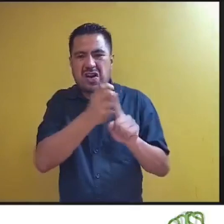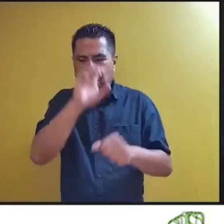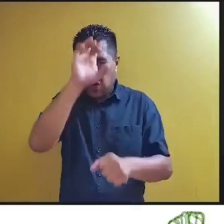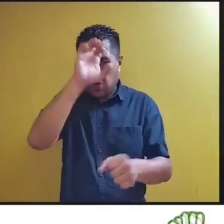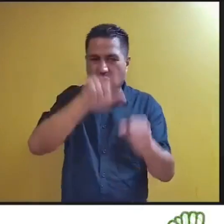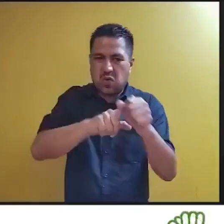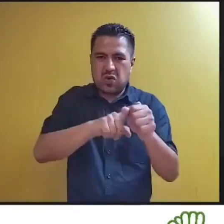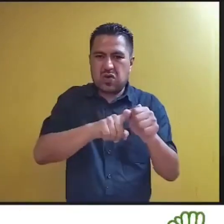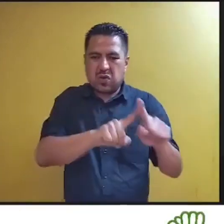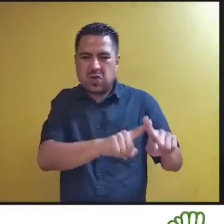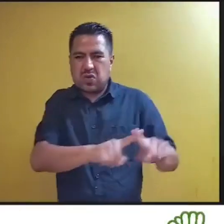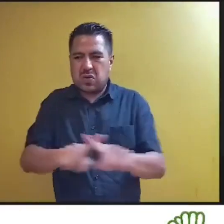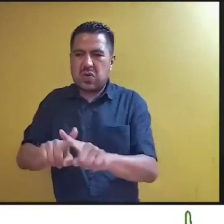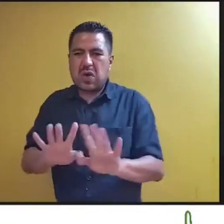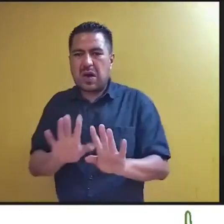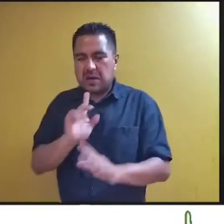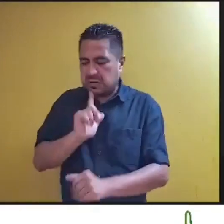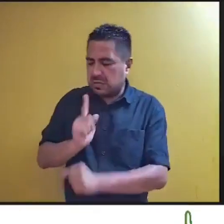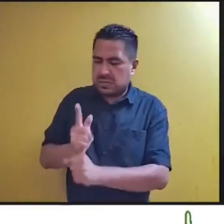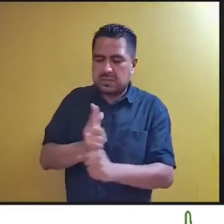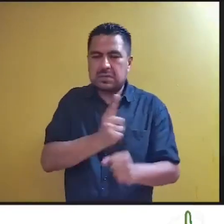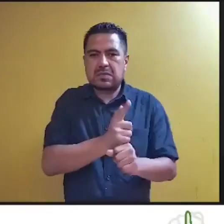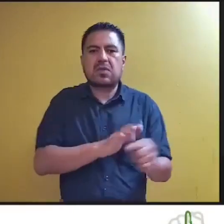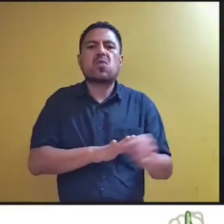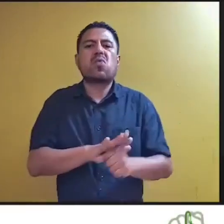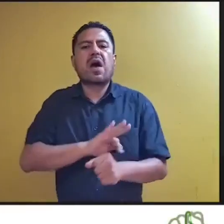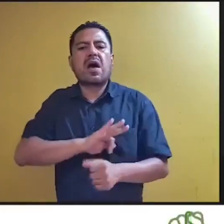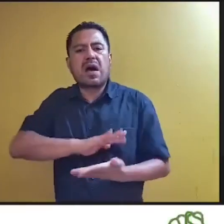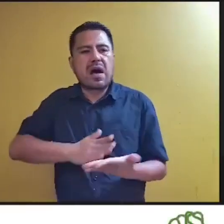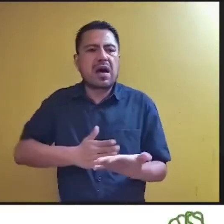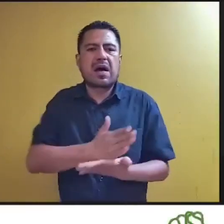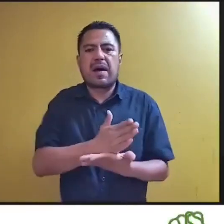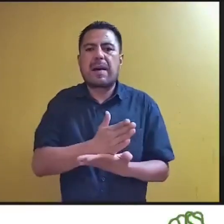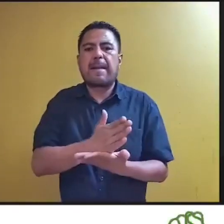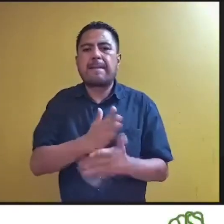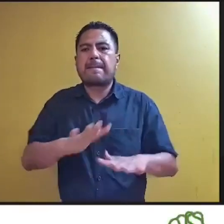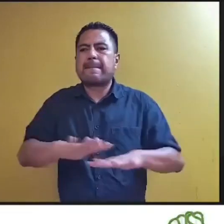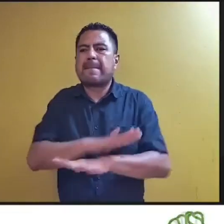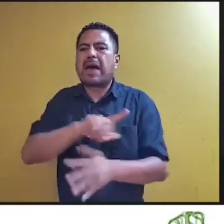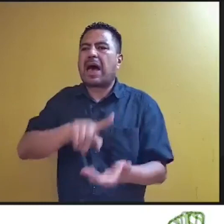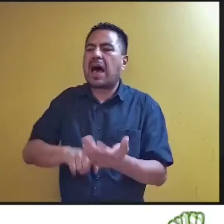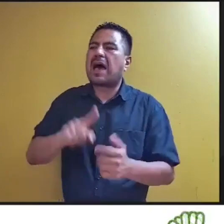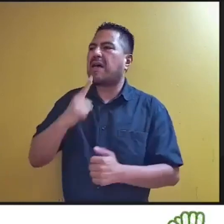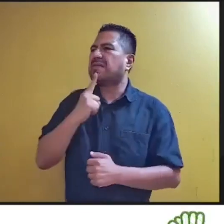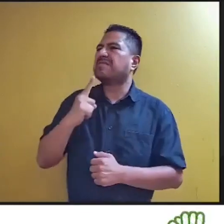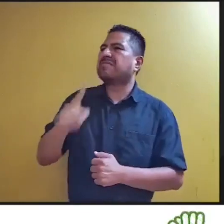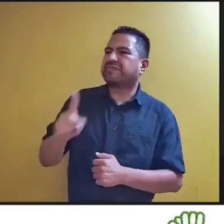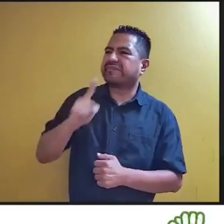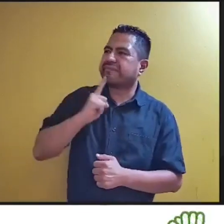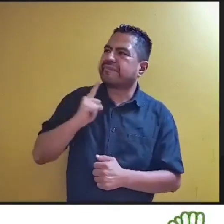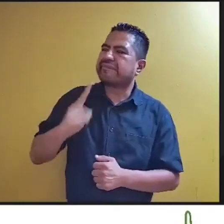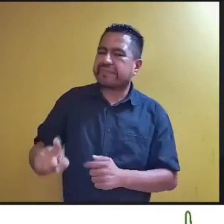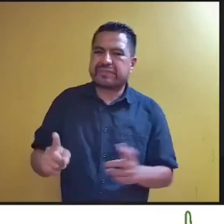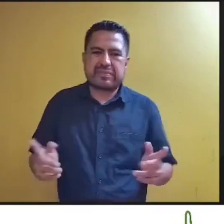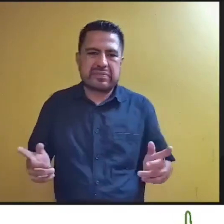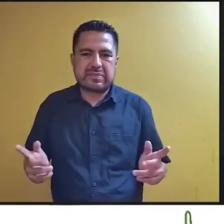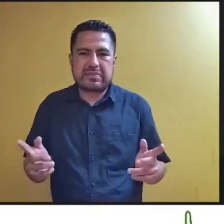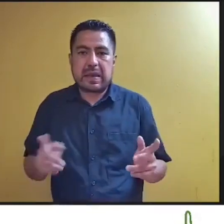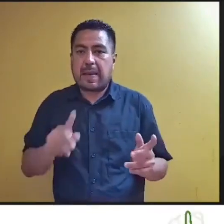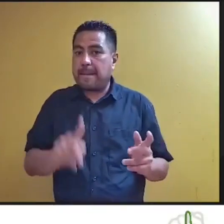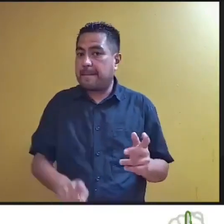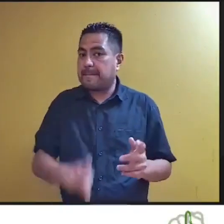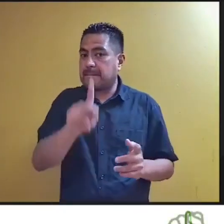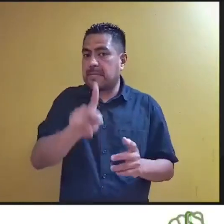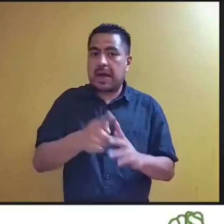intercultural, identificar las vías y suplir la queja o las quejas, pero